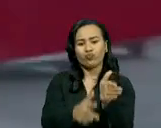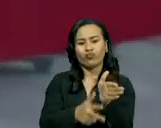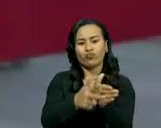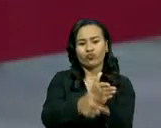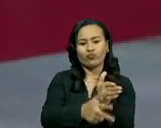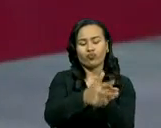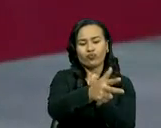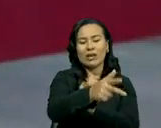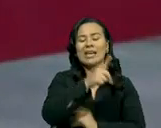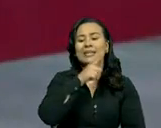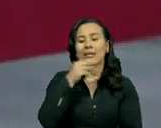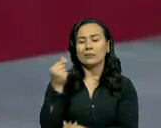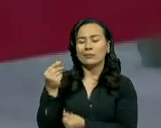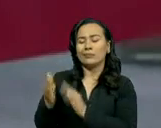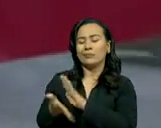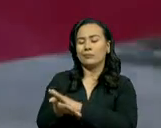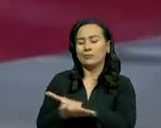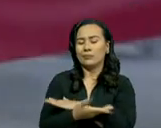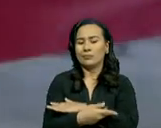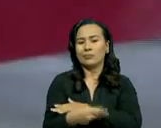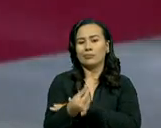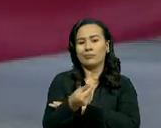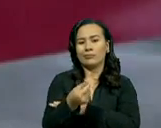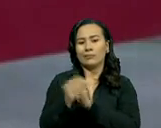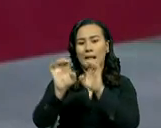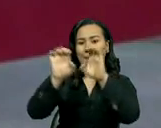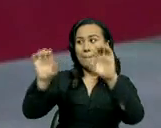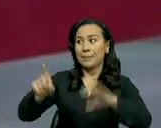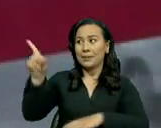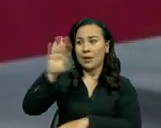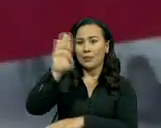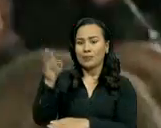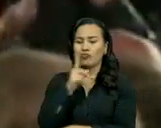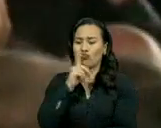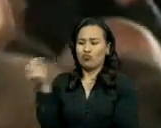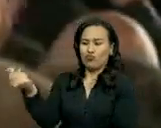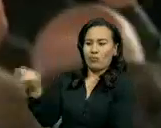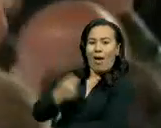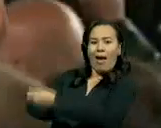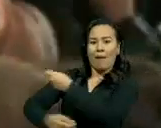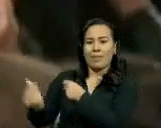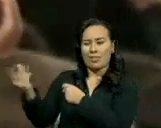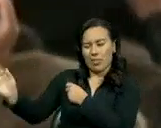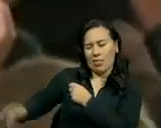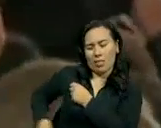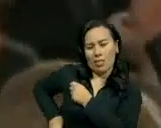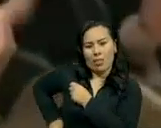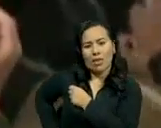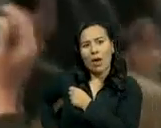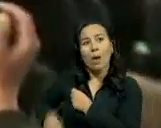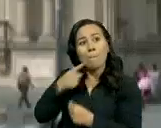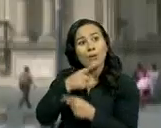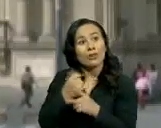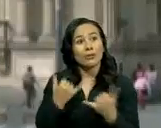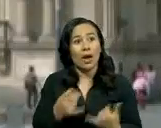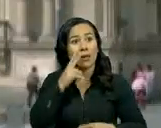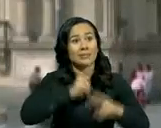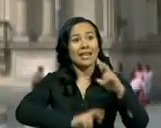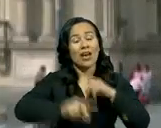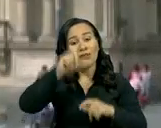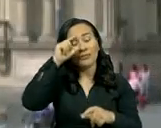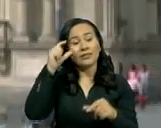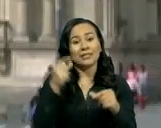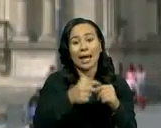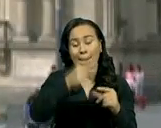fue concedida a la compañía Odebrecht a cambio de dinero. Tras la muerte del exmandatario, los fiscales